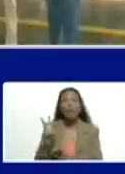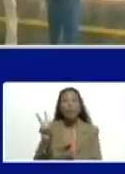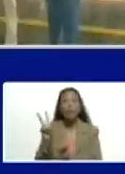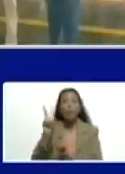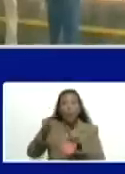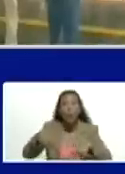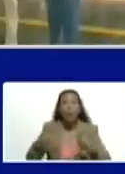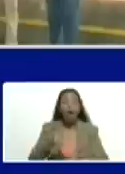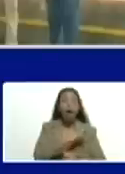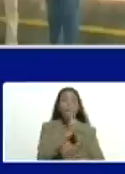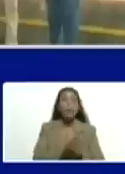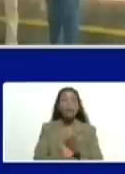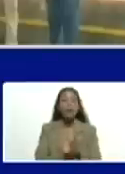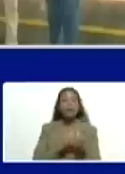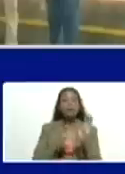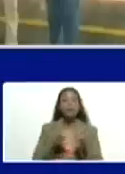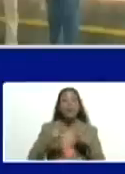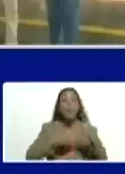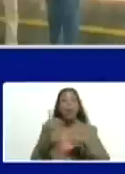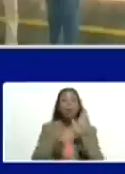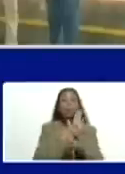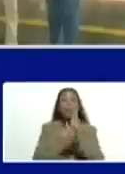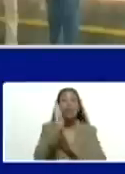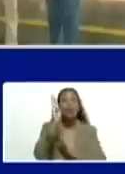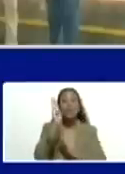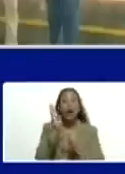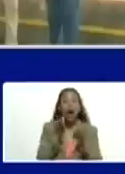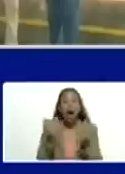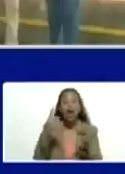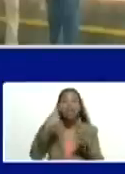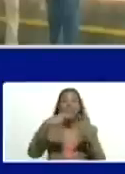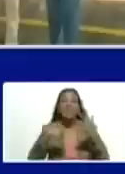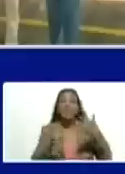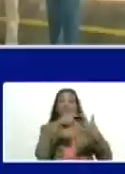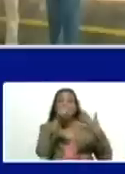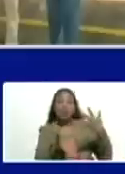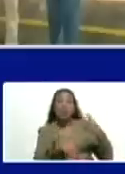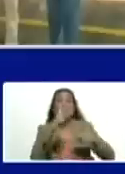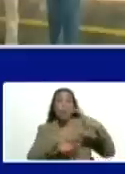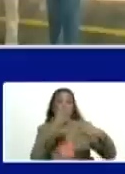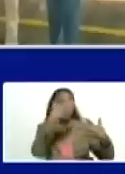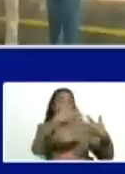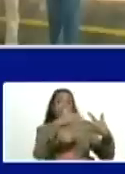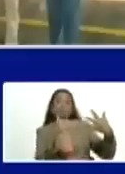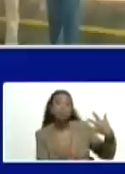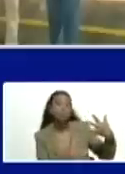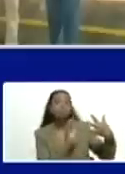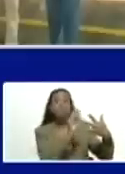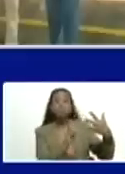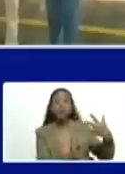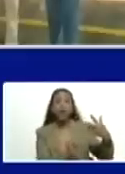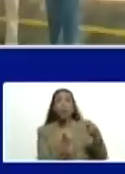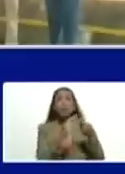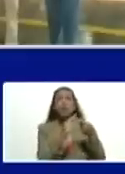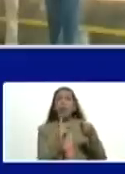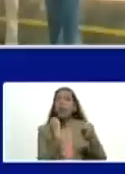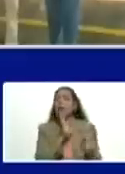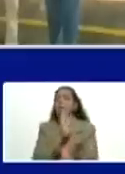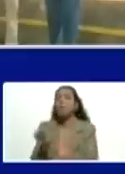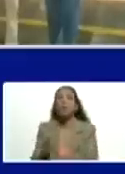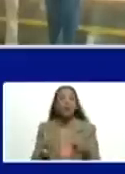Venezuela potencia, una Venezuela diversificada, productiva. Estamos en el camino